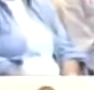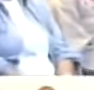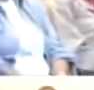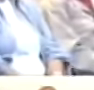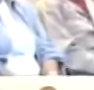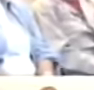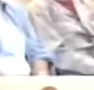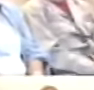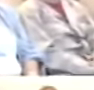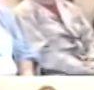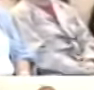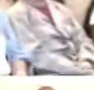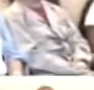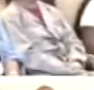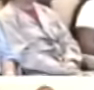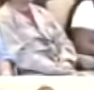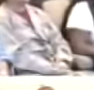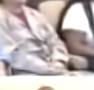lideresas.